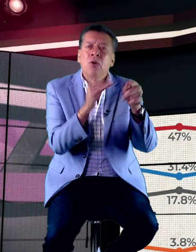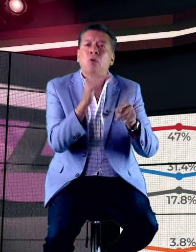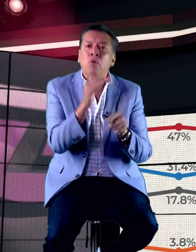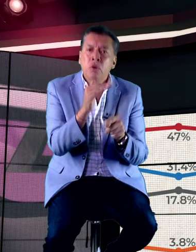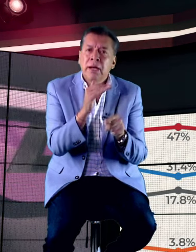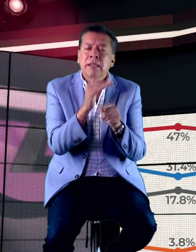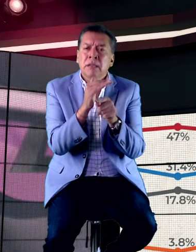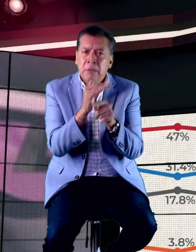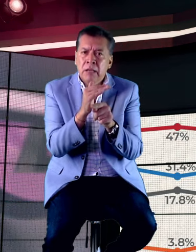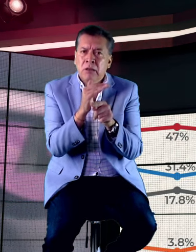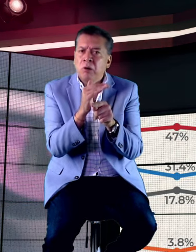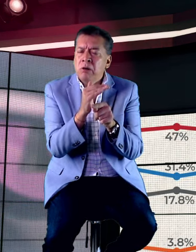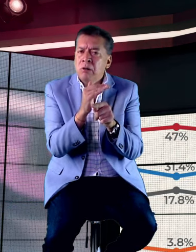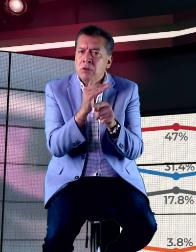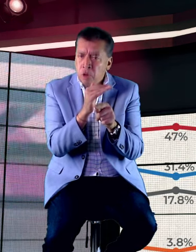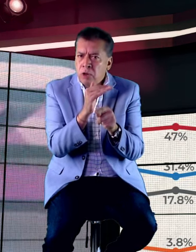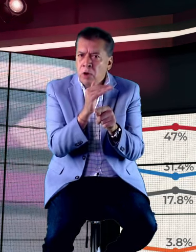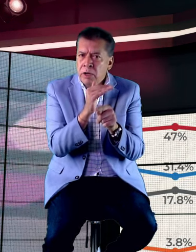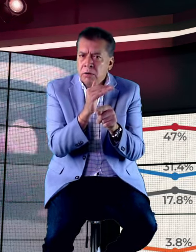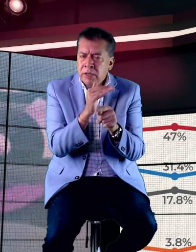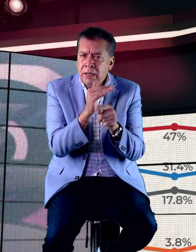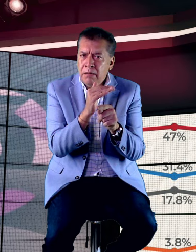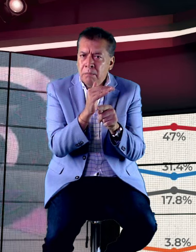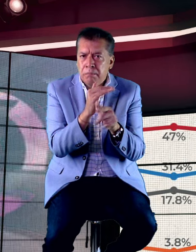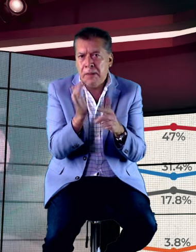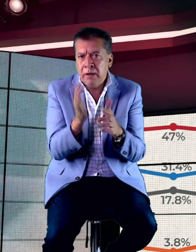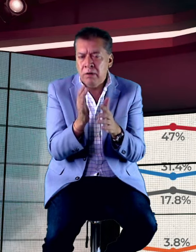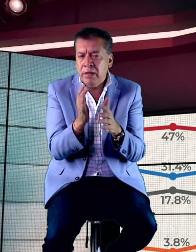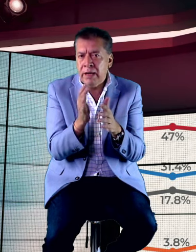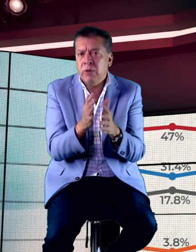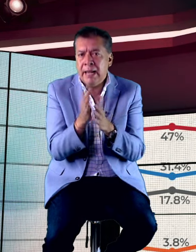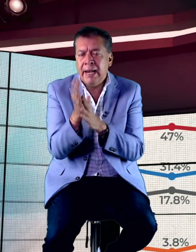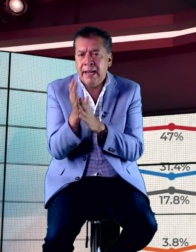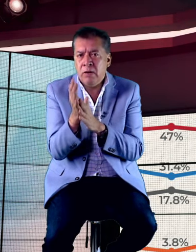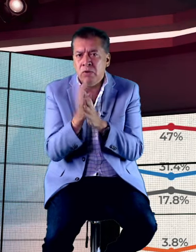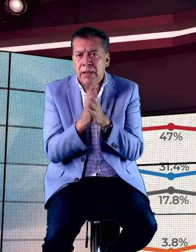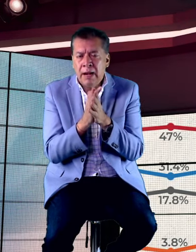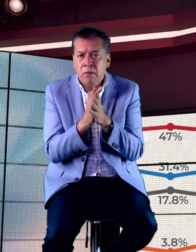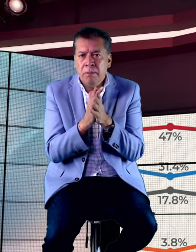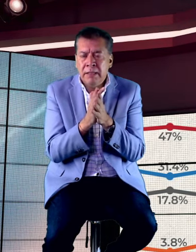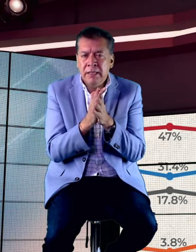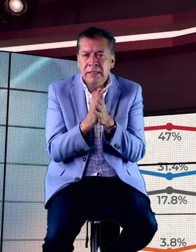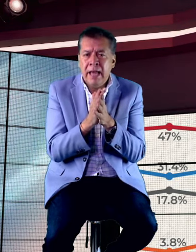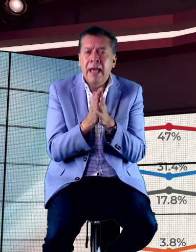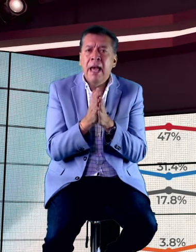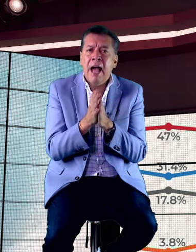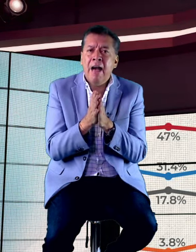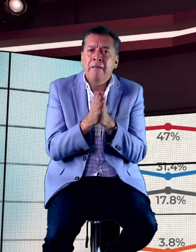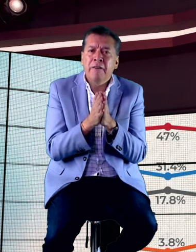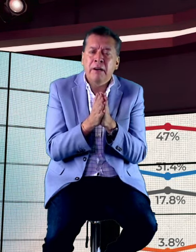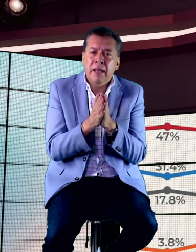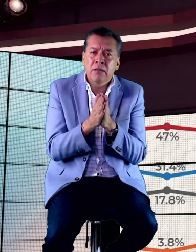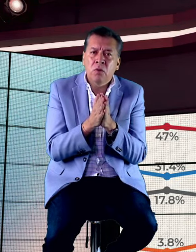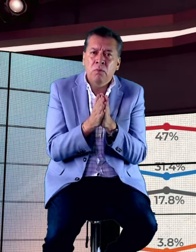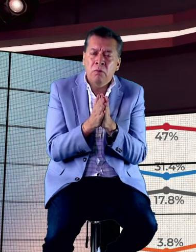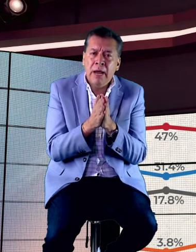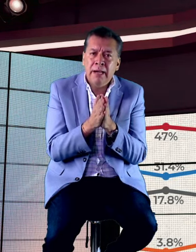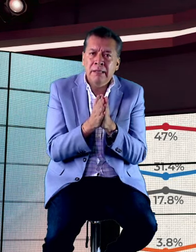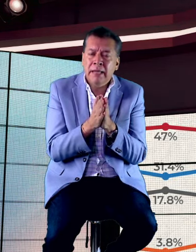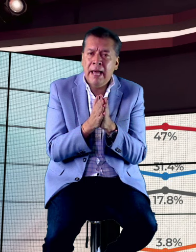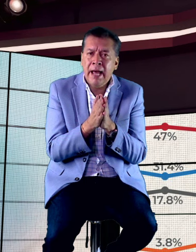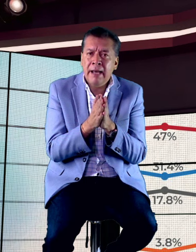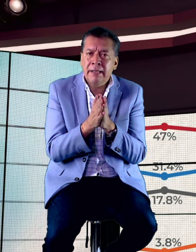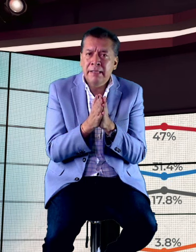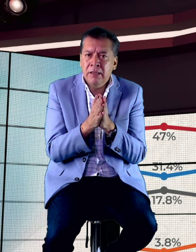Rivera un crecimiento notorio Sí pero que lo deja lejos de la competencia a Fernando